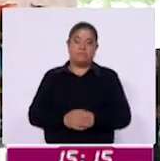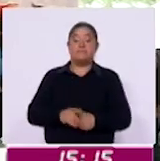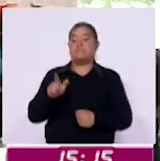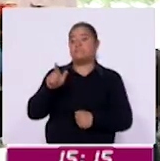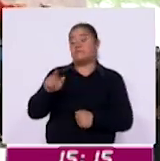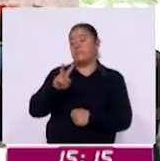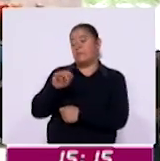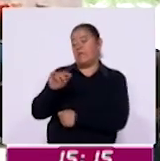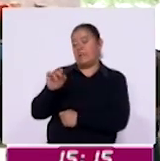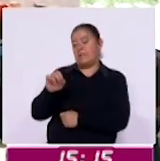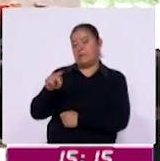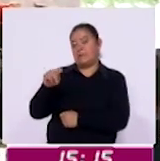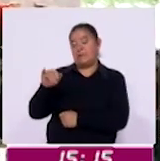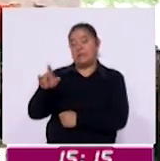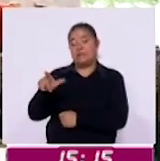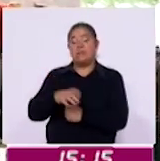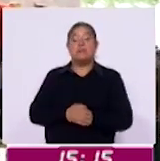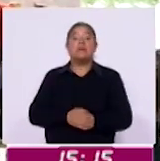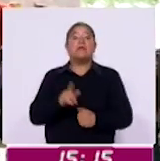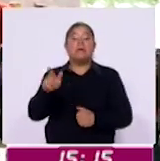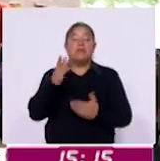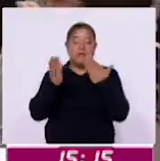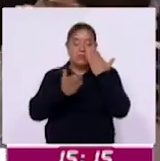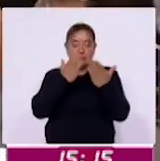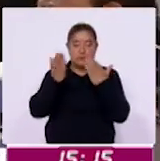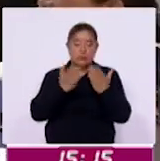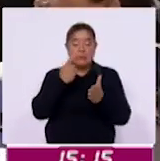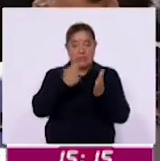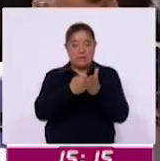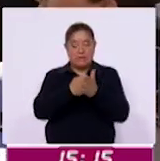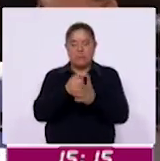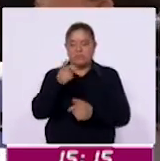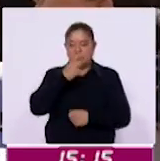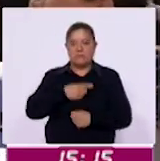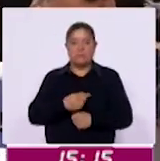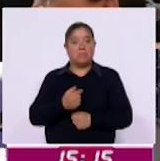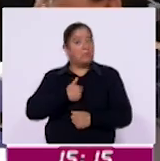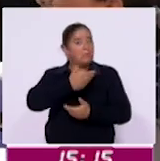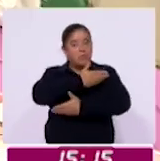del Instituto Tecnológico Superior de Tlaxco, comentó que desconocía que en la entidad